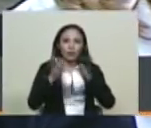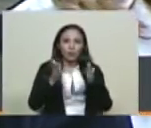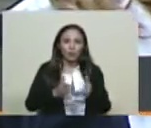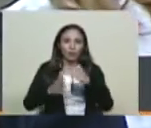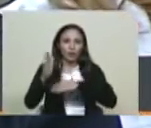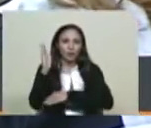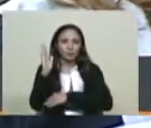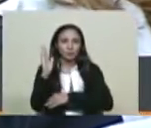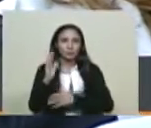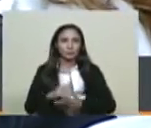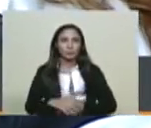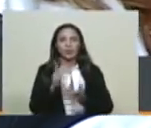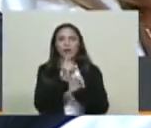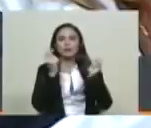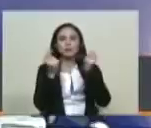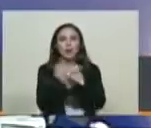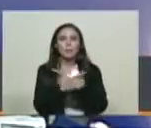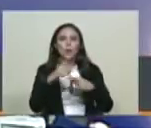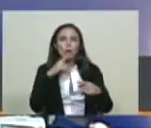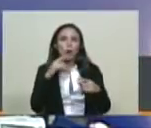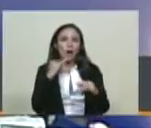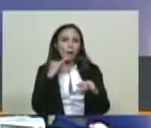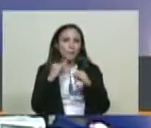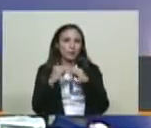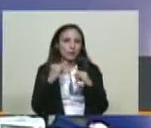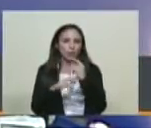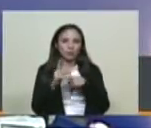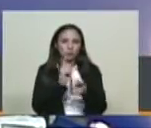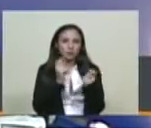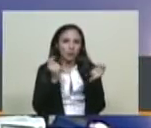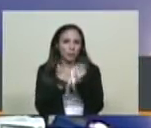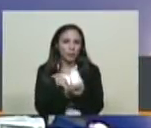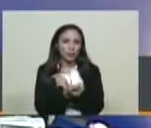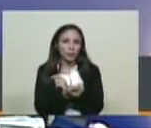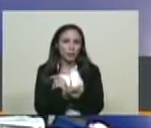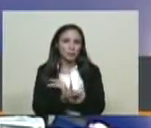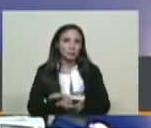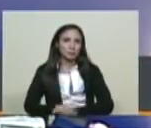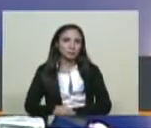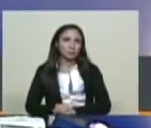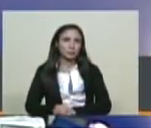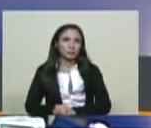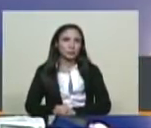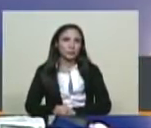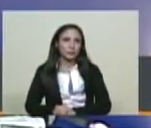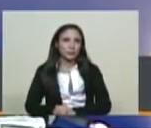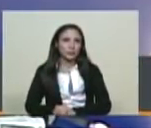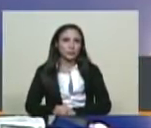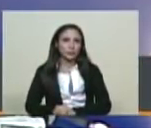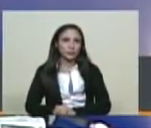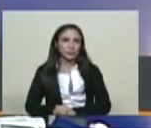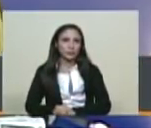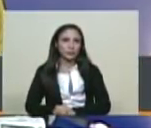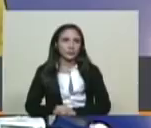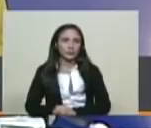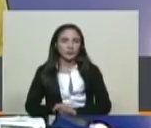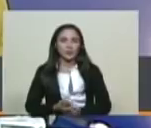apellido. Cambió el apellido a petición de sus amos. Ahora se llama Henry